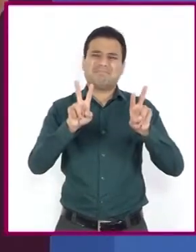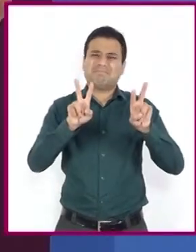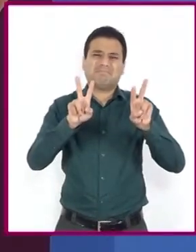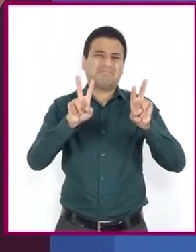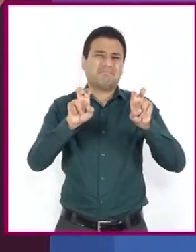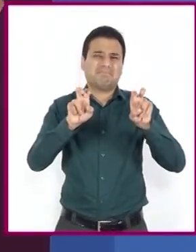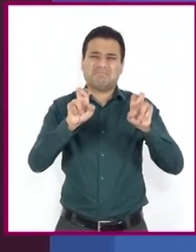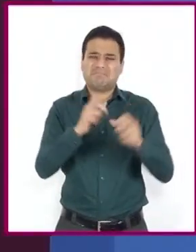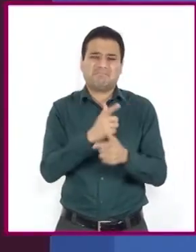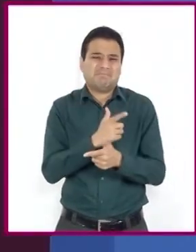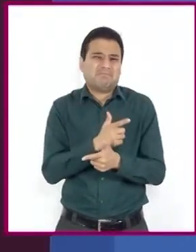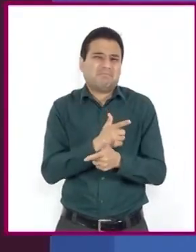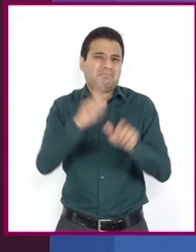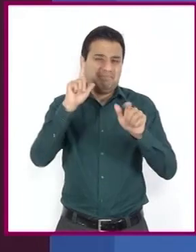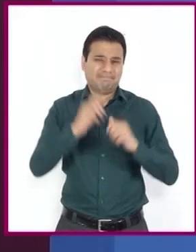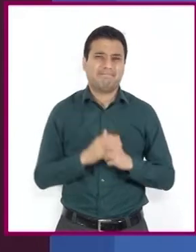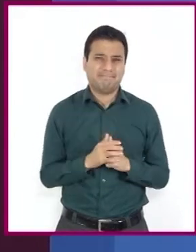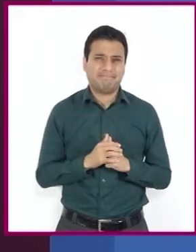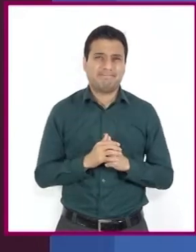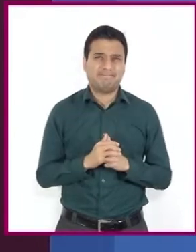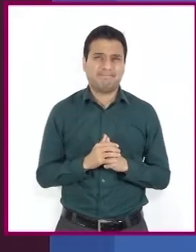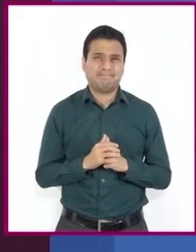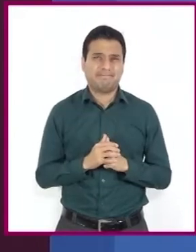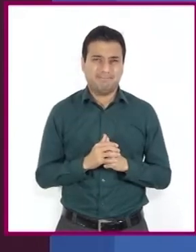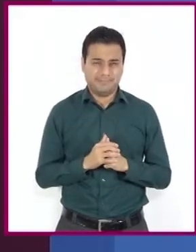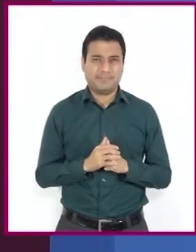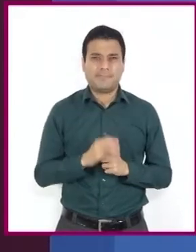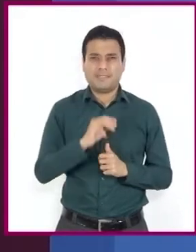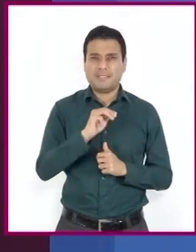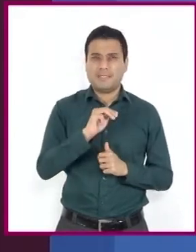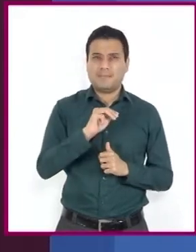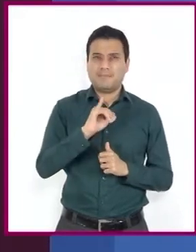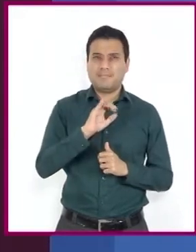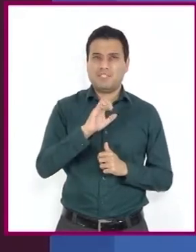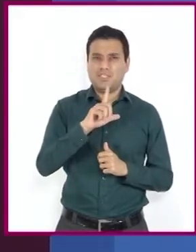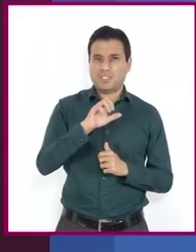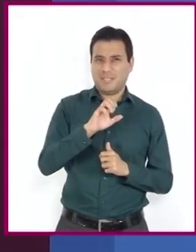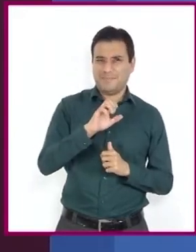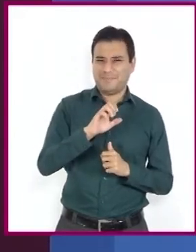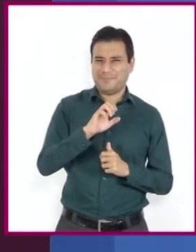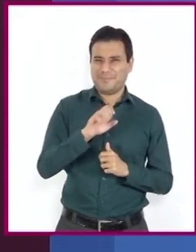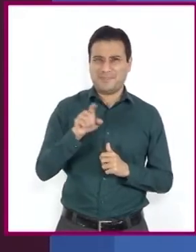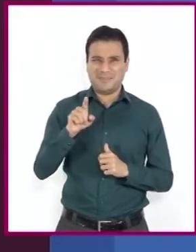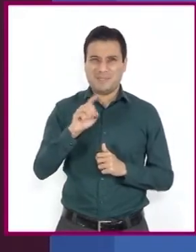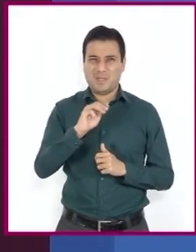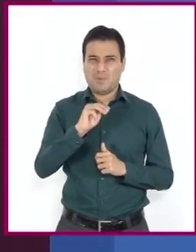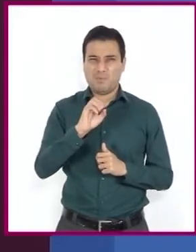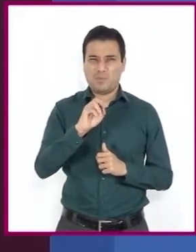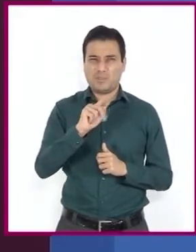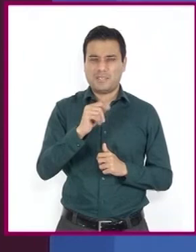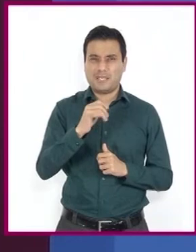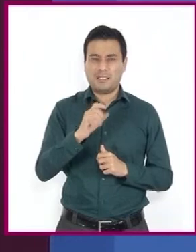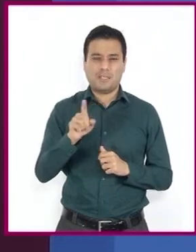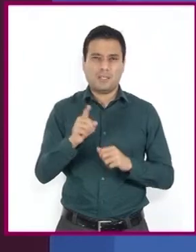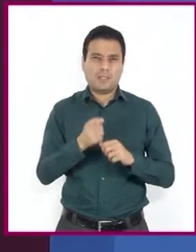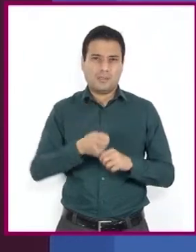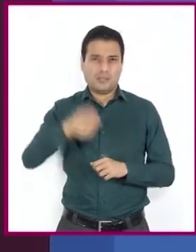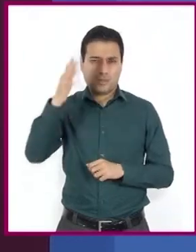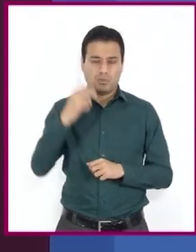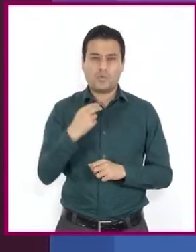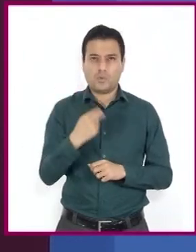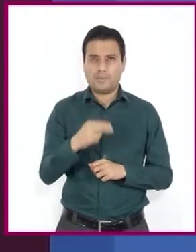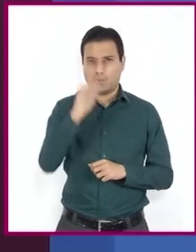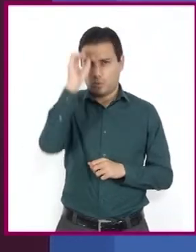que se te ocurran. Michel de Montaigne, quien le dio este nombre a los textos de tipo expositivo, fue